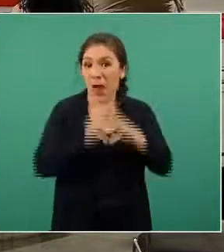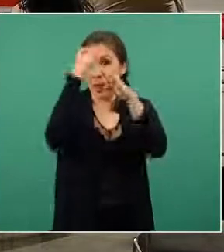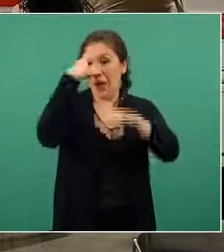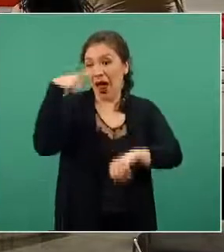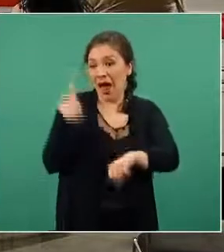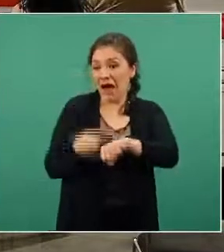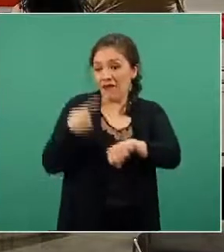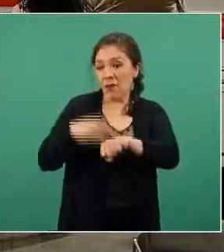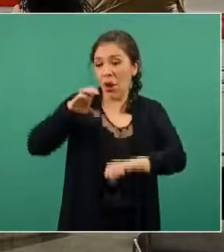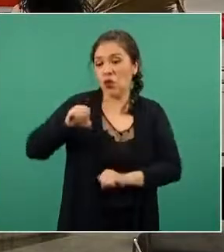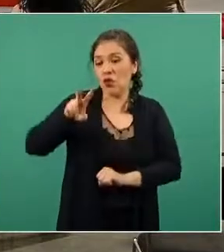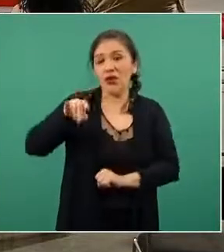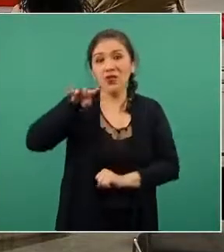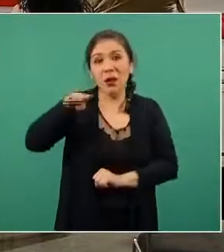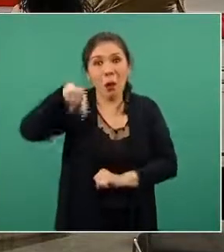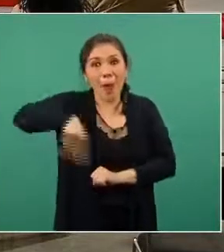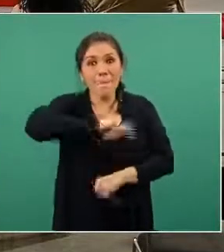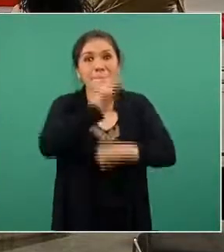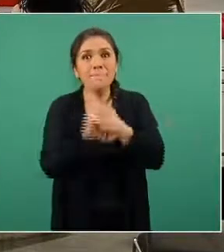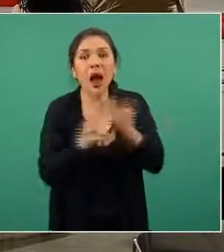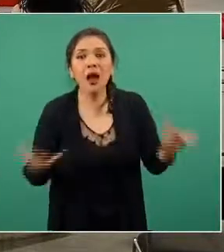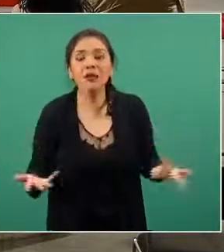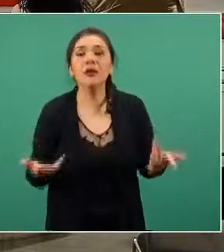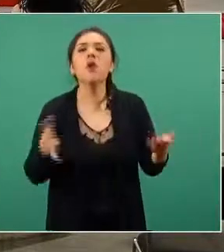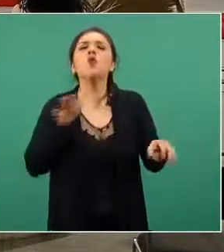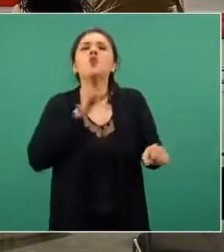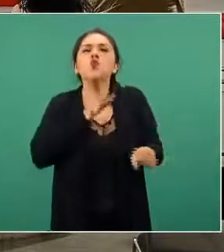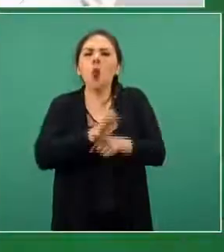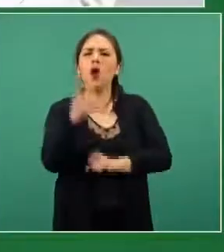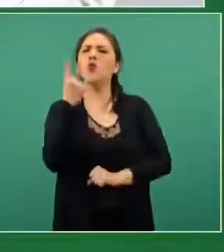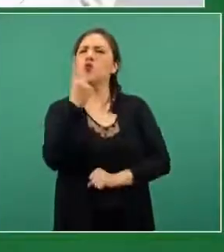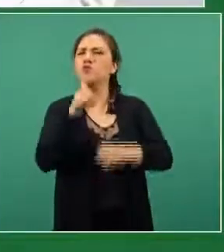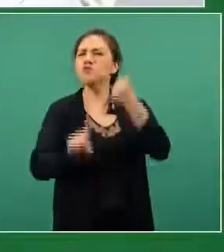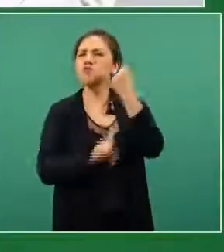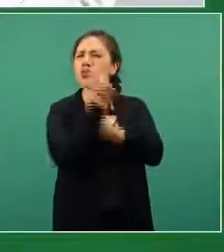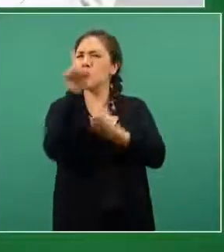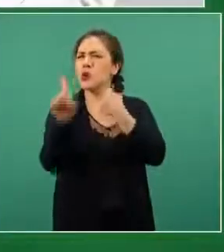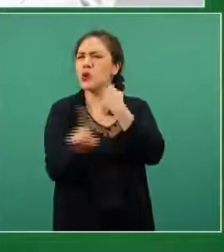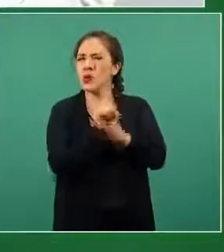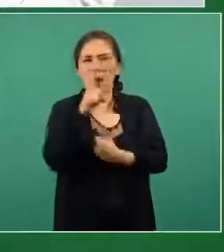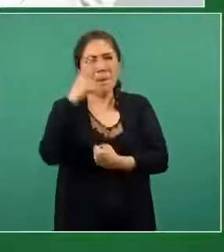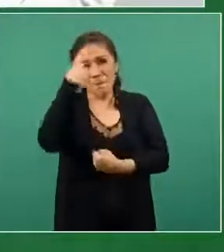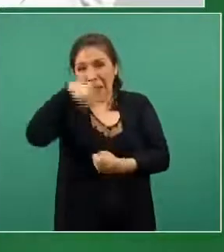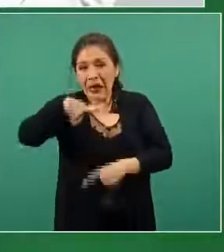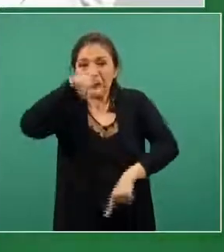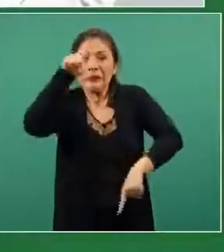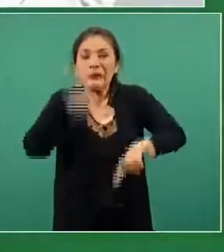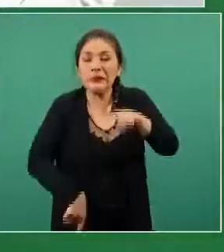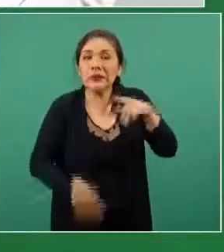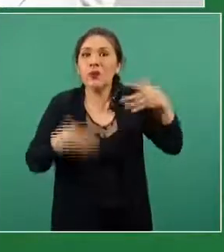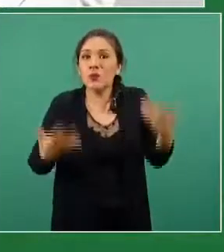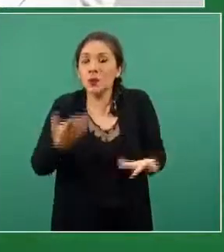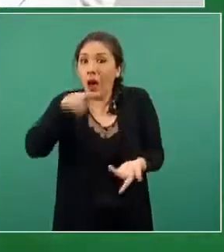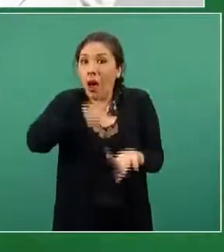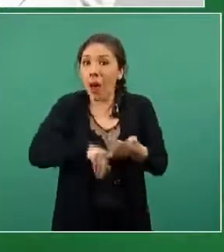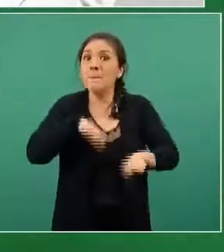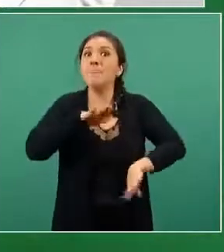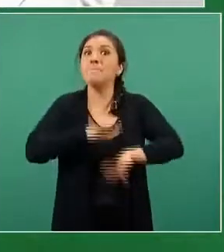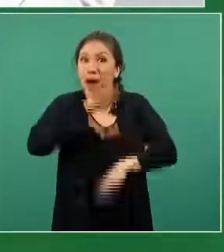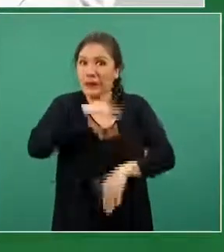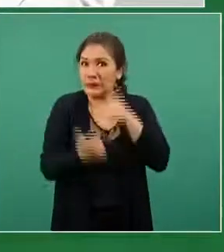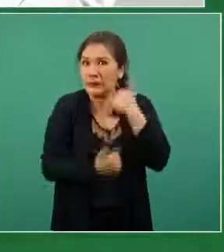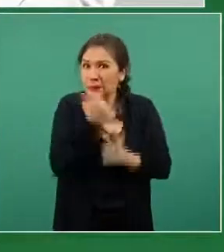de COVID-19 en el país, pues uno de los grandes problemas a resolver, y que a su vez representó uno de los